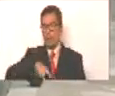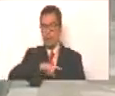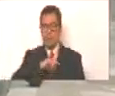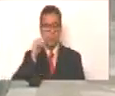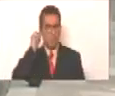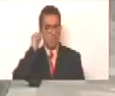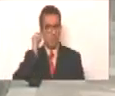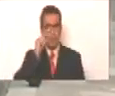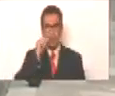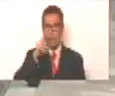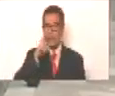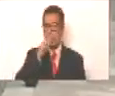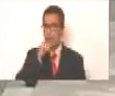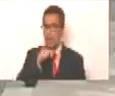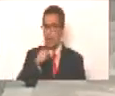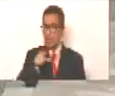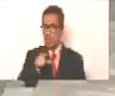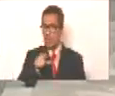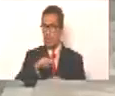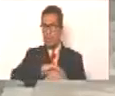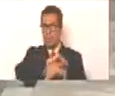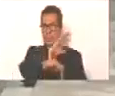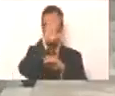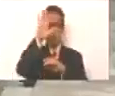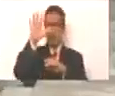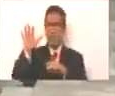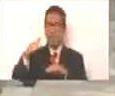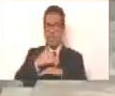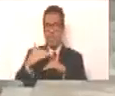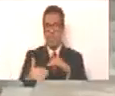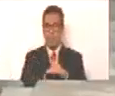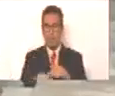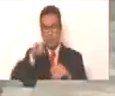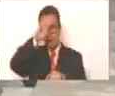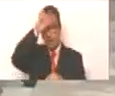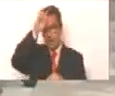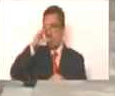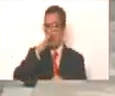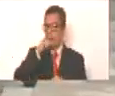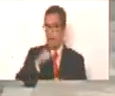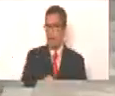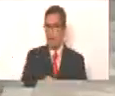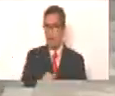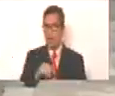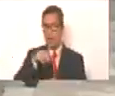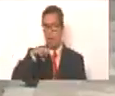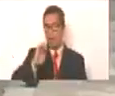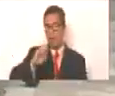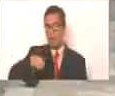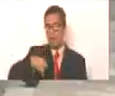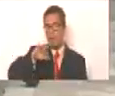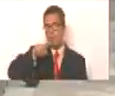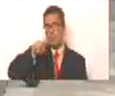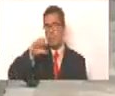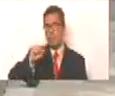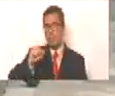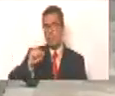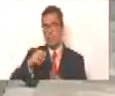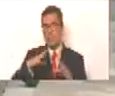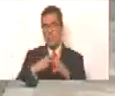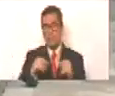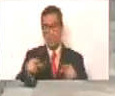existe cielo, purgatorio e infierno, sino que existe Epira, que lo llaman los cartógrafos, lo